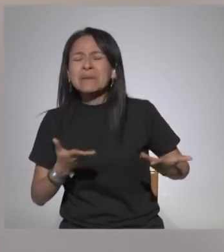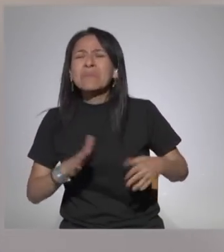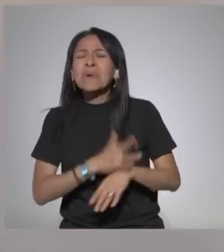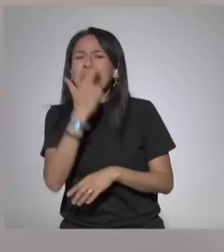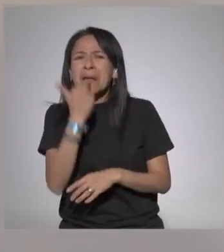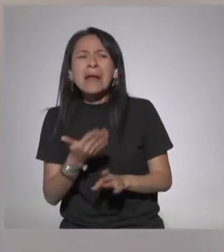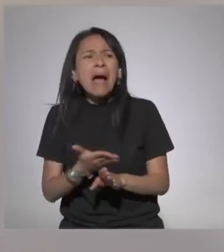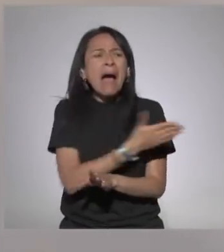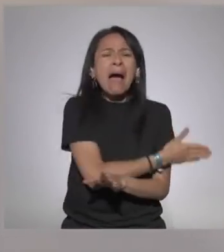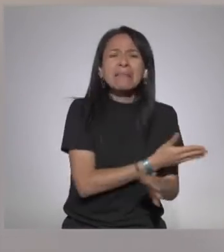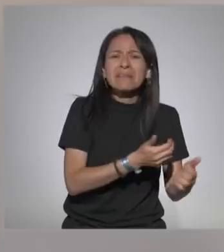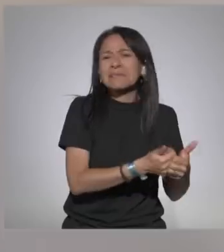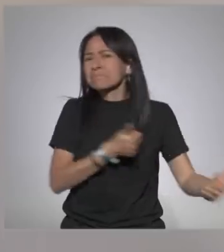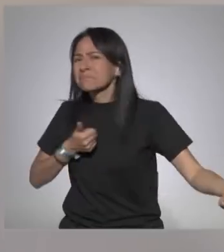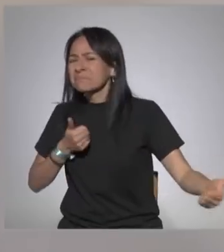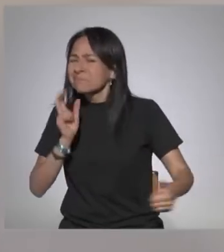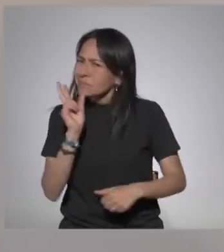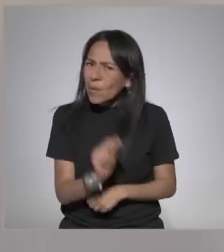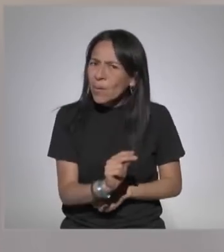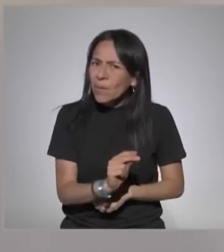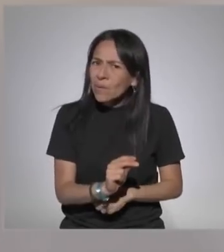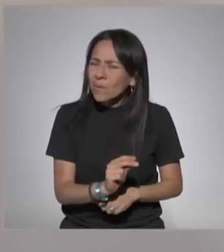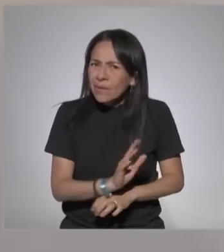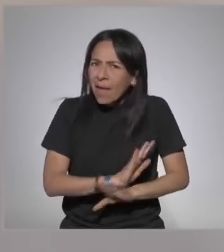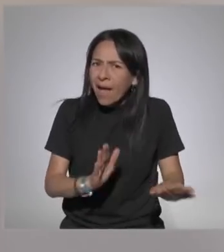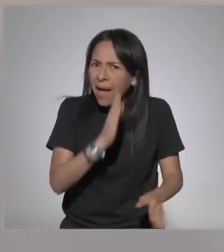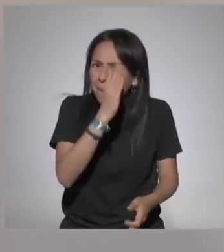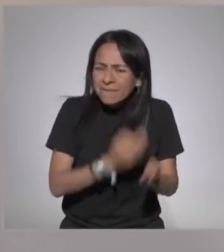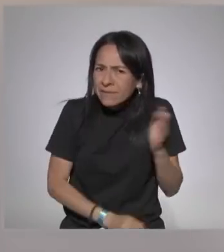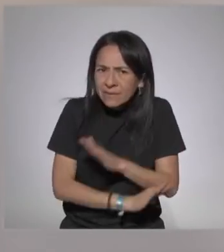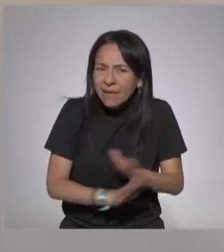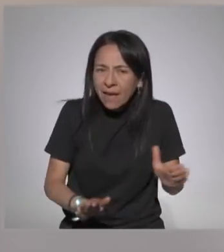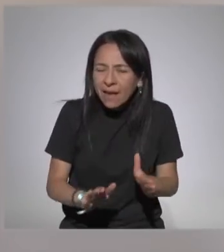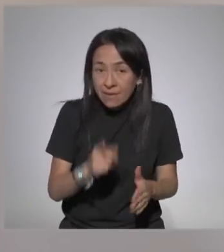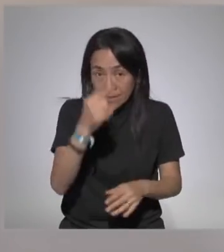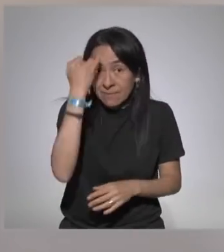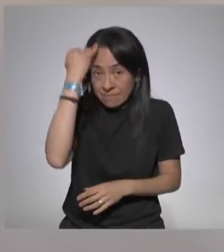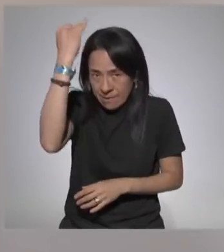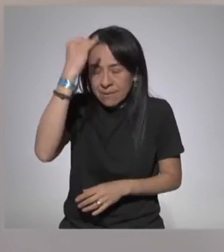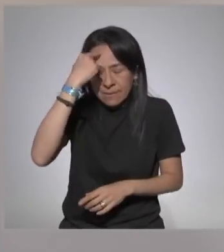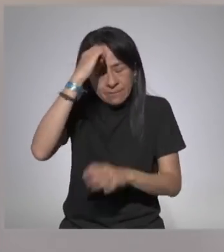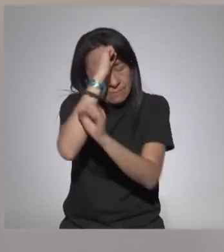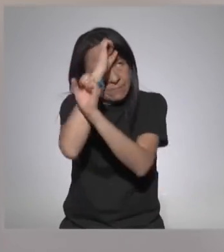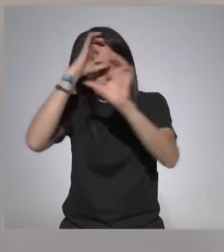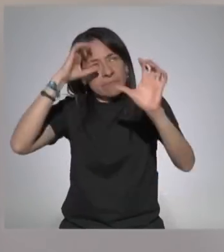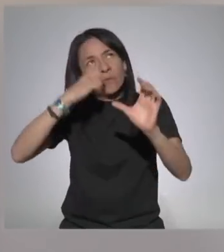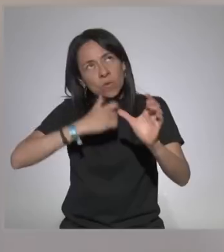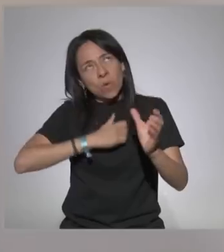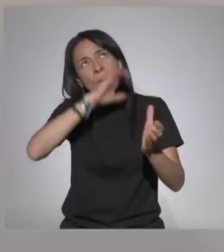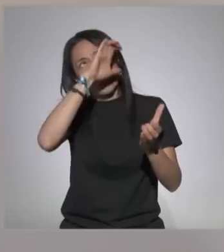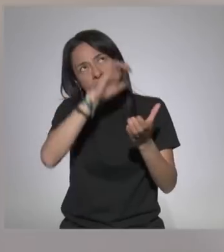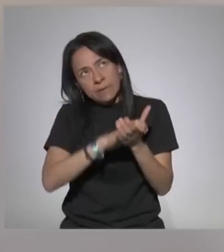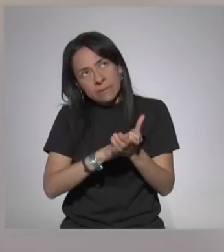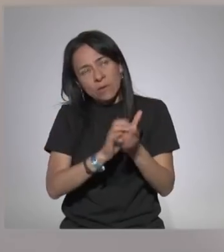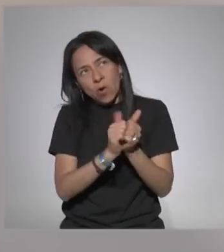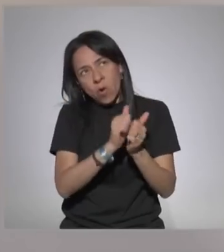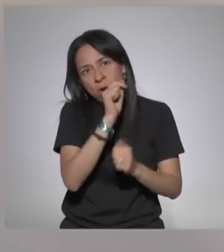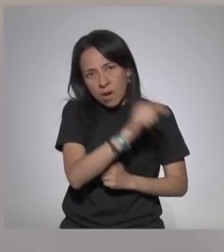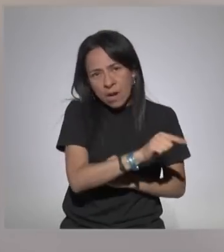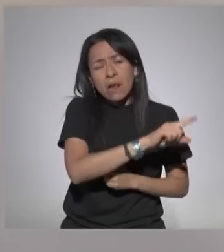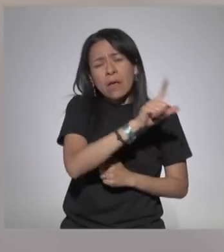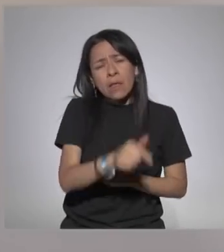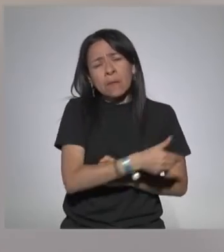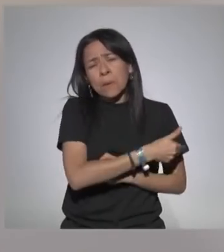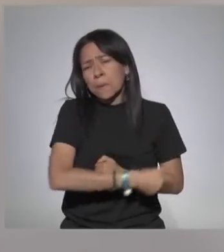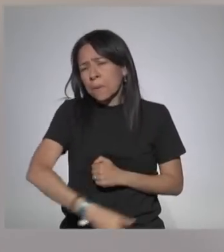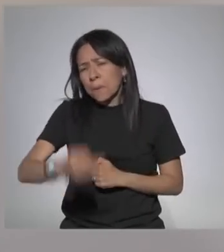¿No? Pues imagínate que tú te casaste con alguien y entonces todo ese tiempo tú te dedicaste al cuidado y demás